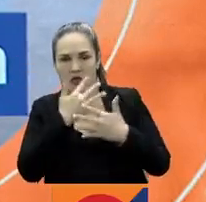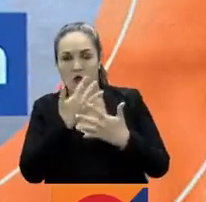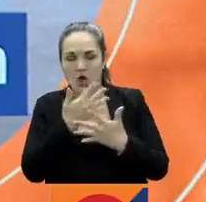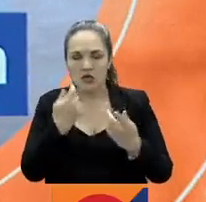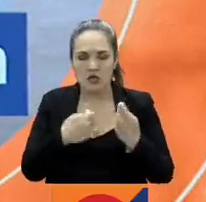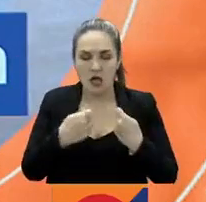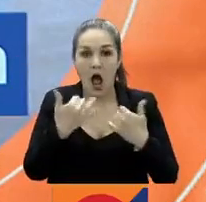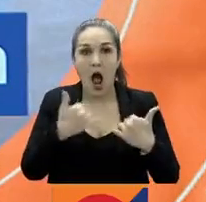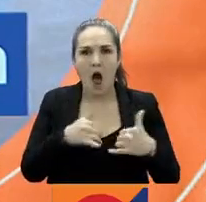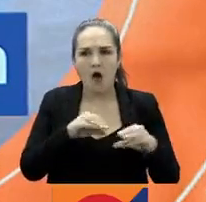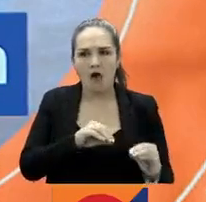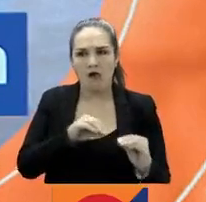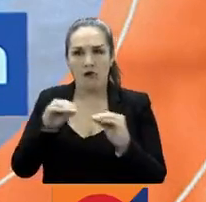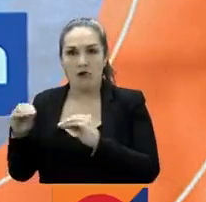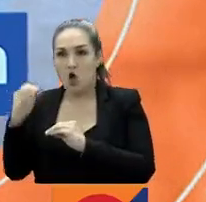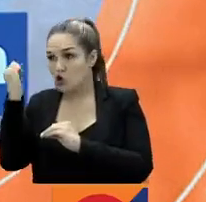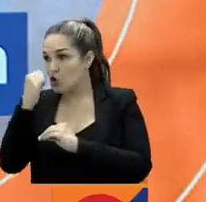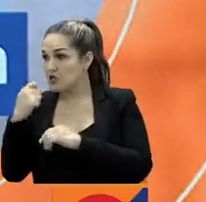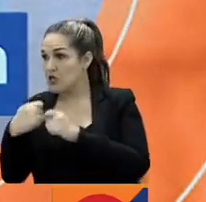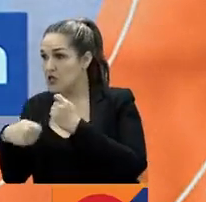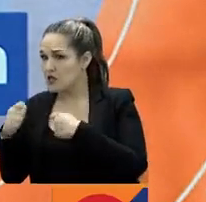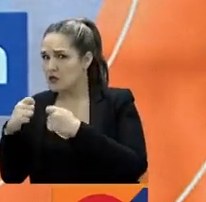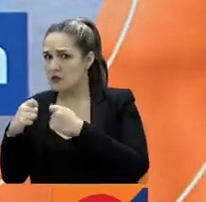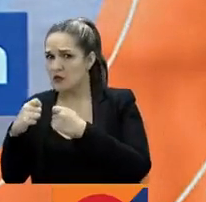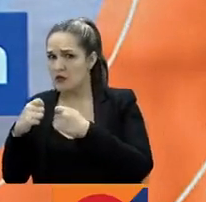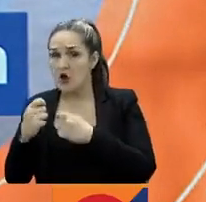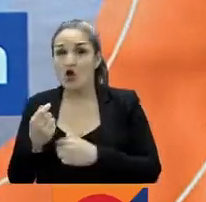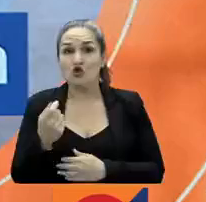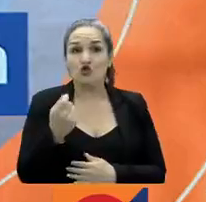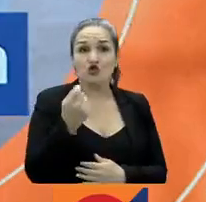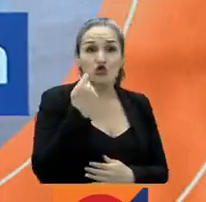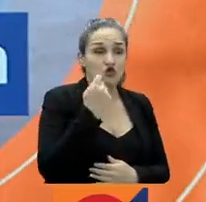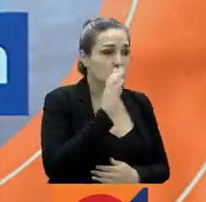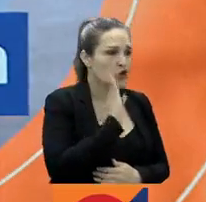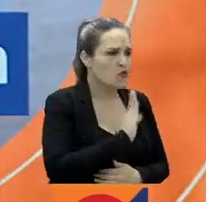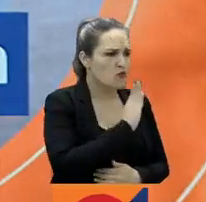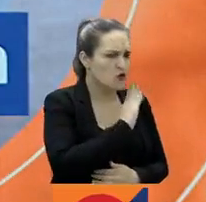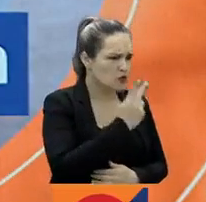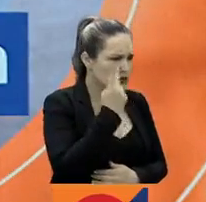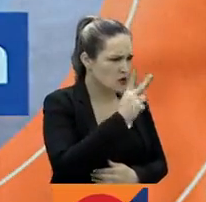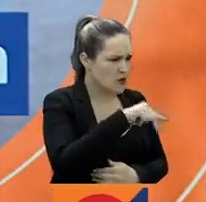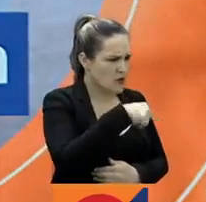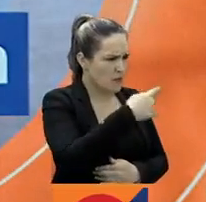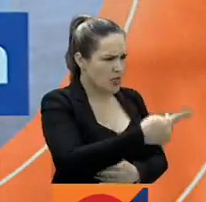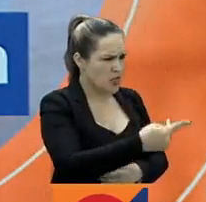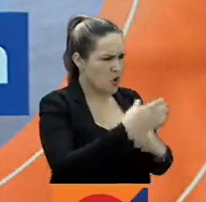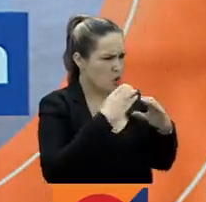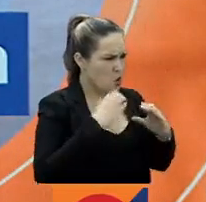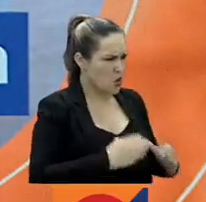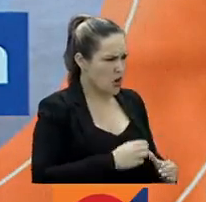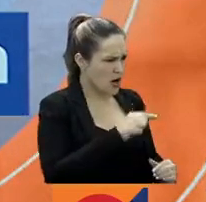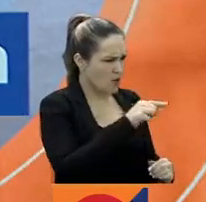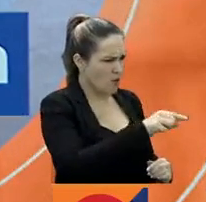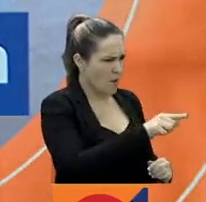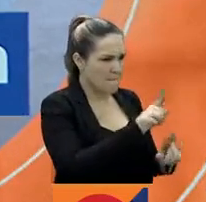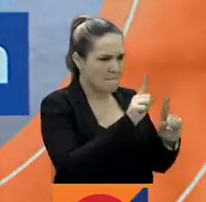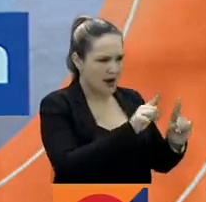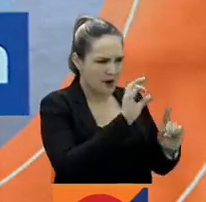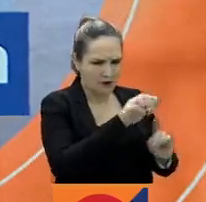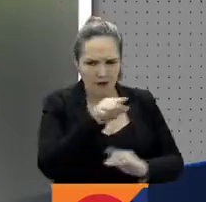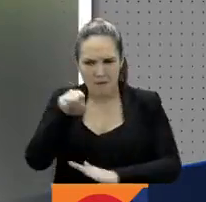fue encontrado en inmediaciones a un colegio de voz a la investigación de las autoridades señala que el asesinato ocurrió en